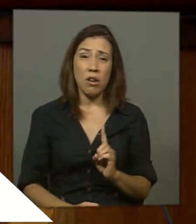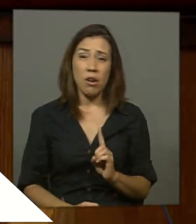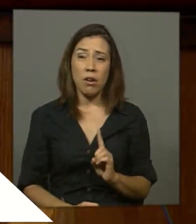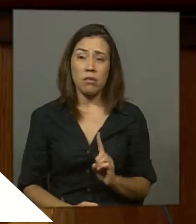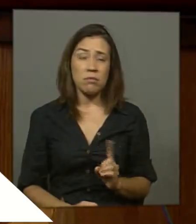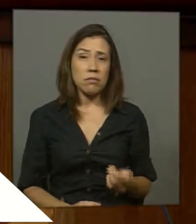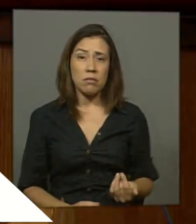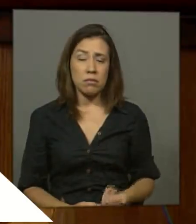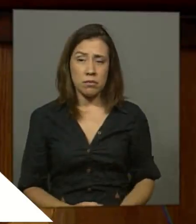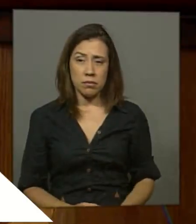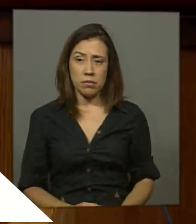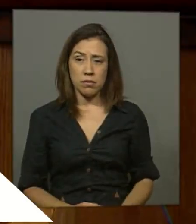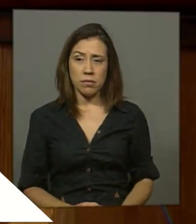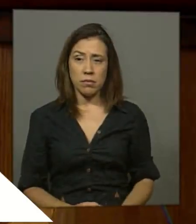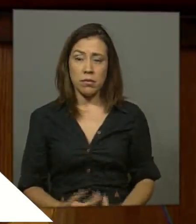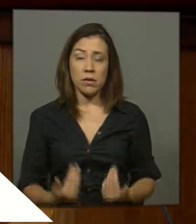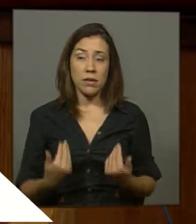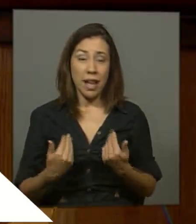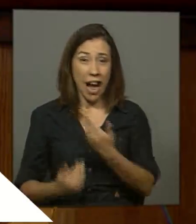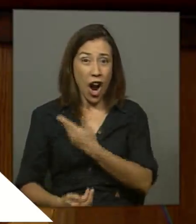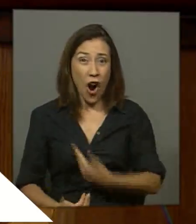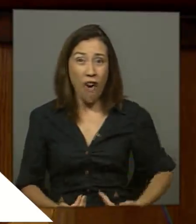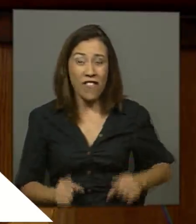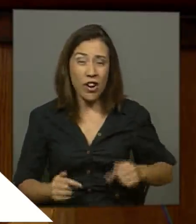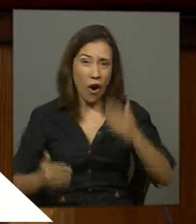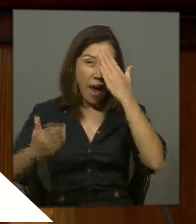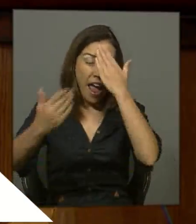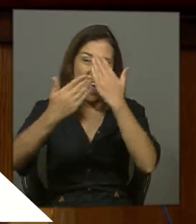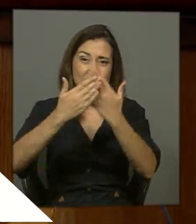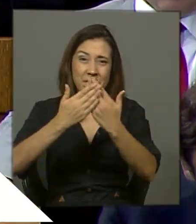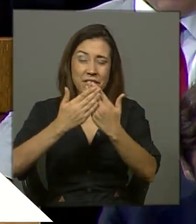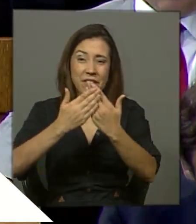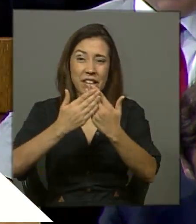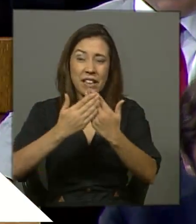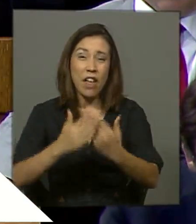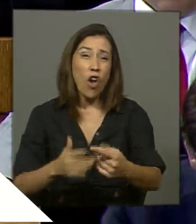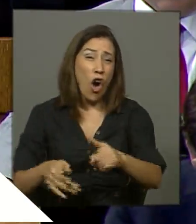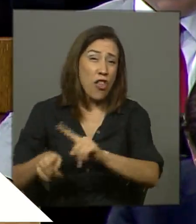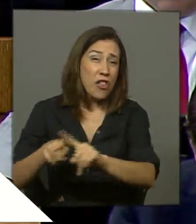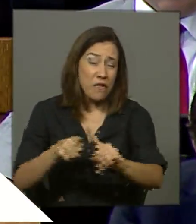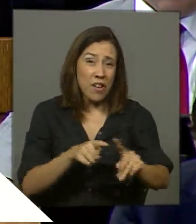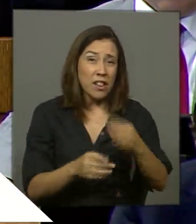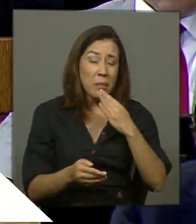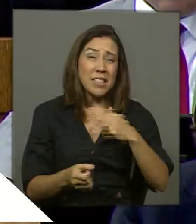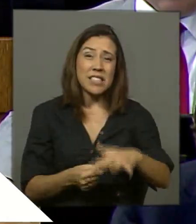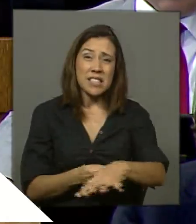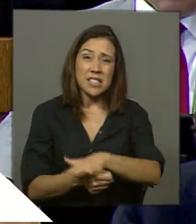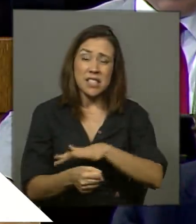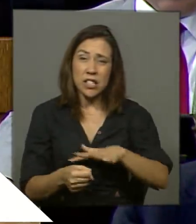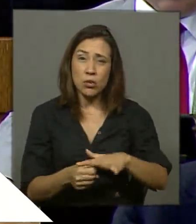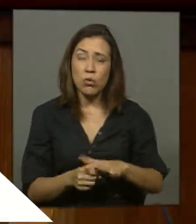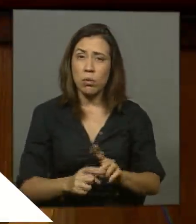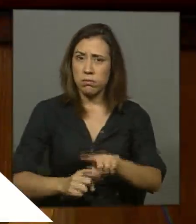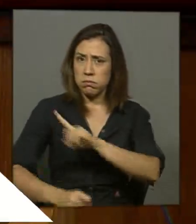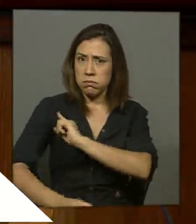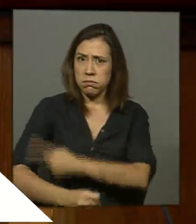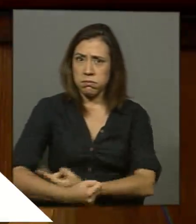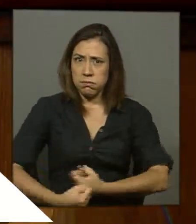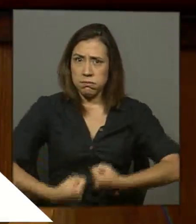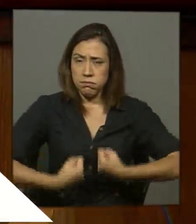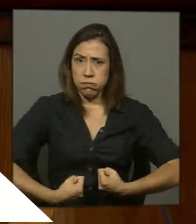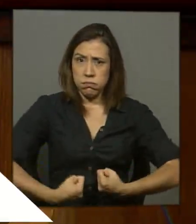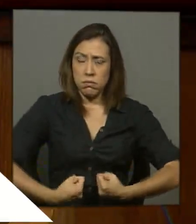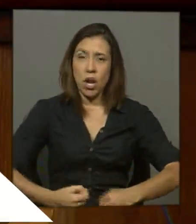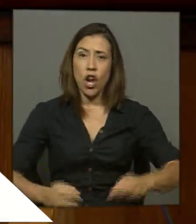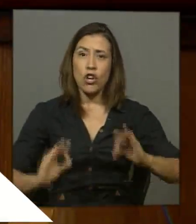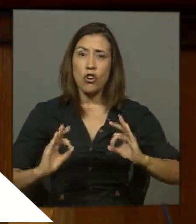este gobierno este gobierno ha enfrentado no solo esta otr tipo de situaciones con coraje que es